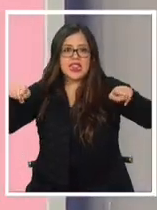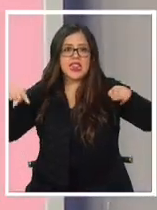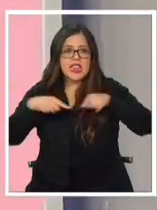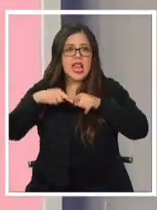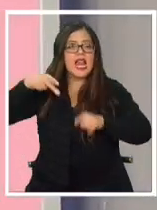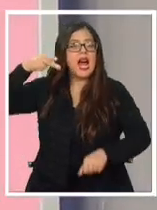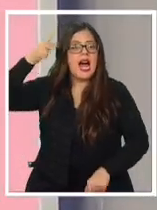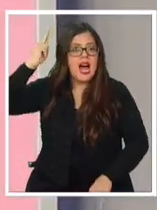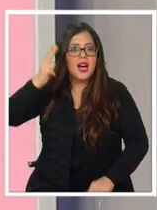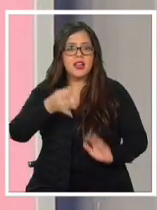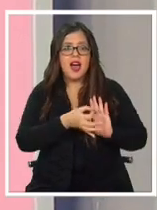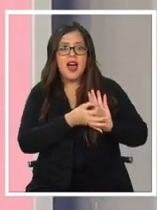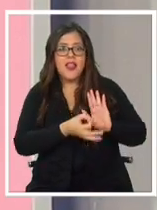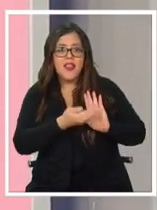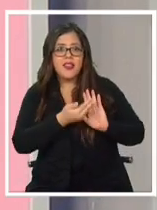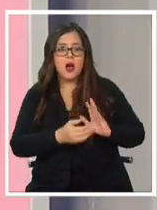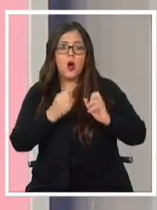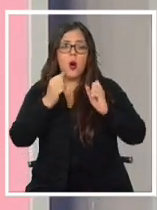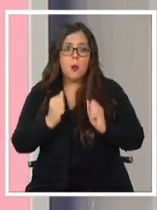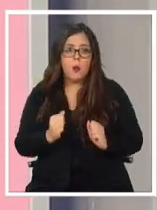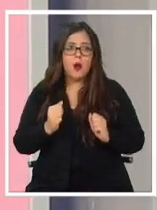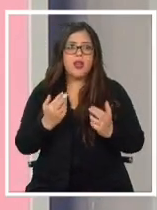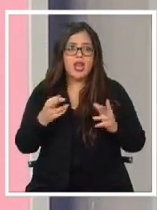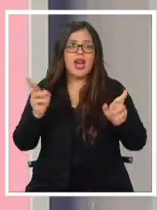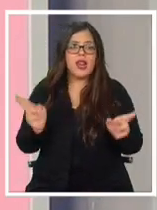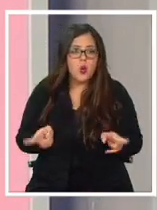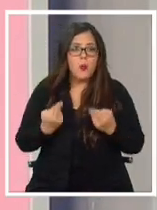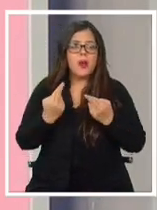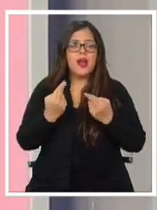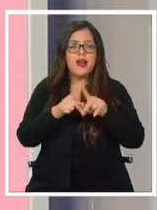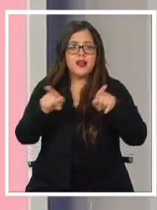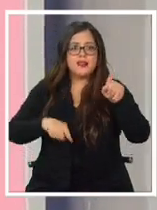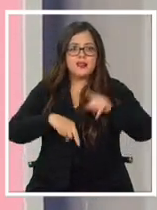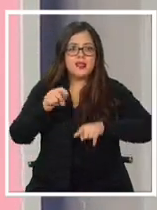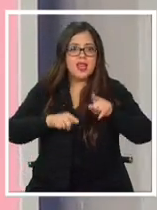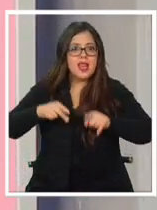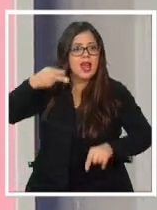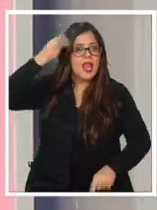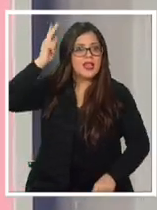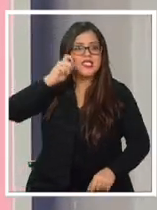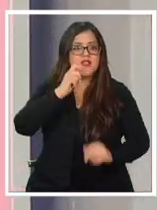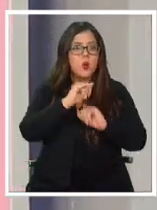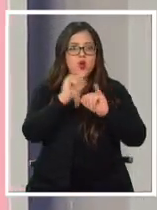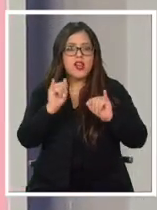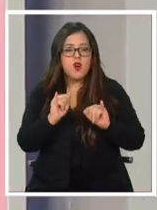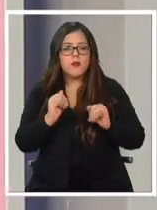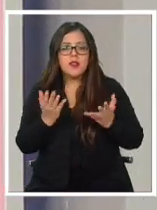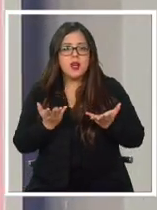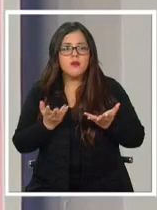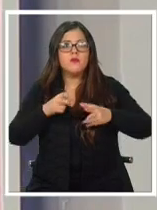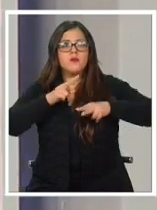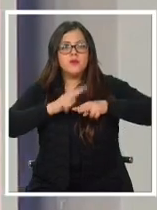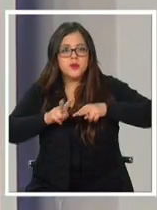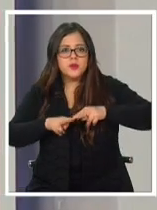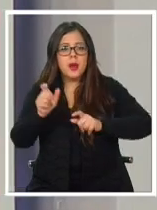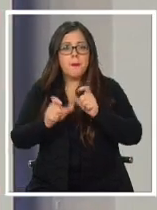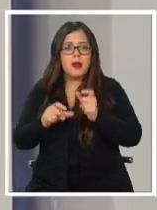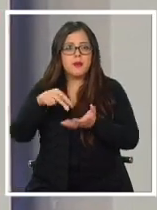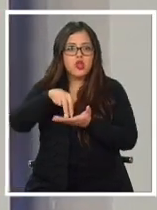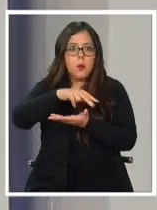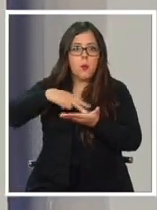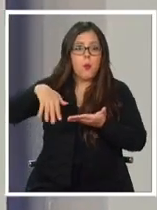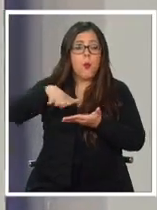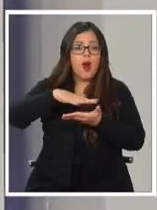se señala que se pueden restituir tierras indígenas y puede ser una forma de reparación para los pueblos